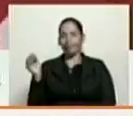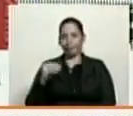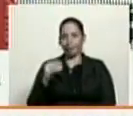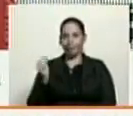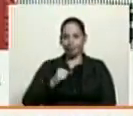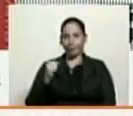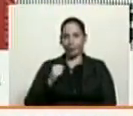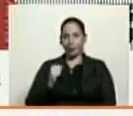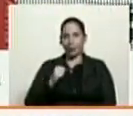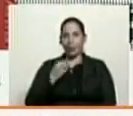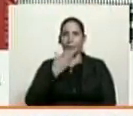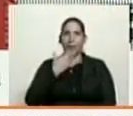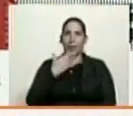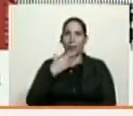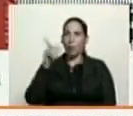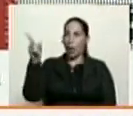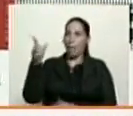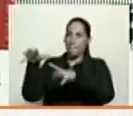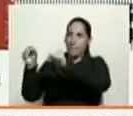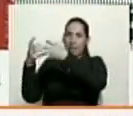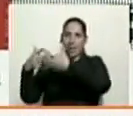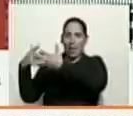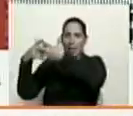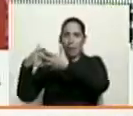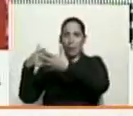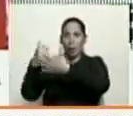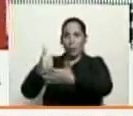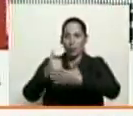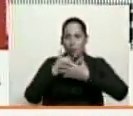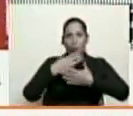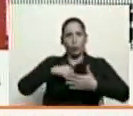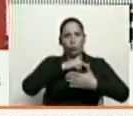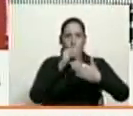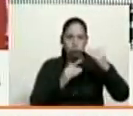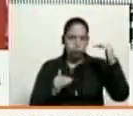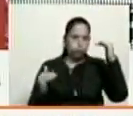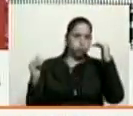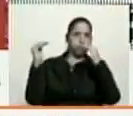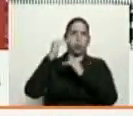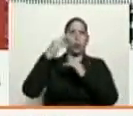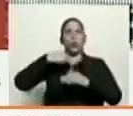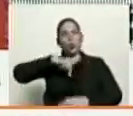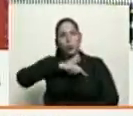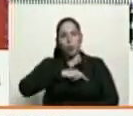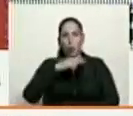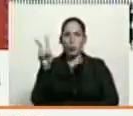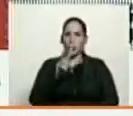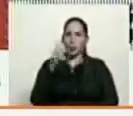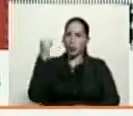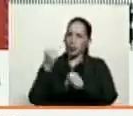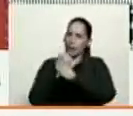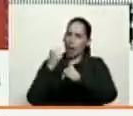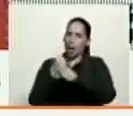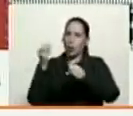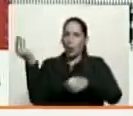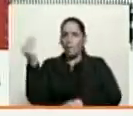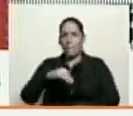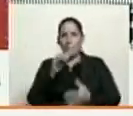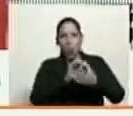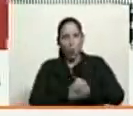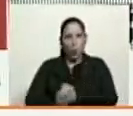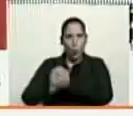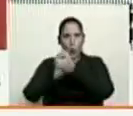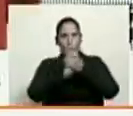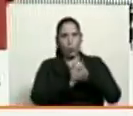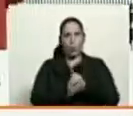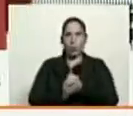imperialismo con sus sanciones y sus agresiones nos está ayudando, porque nos sube la moral y nos pone a trabajar cada día más y más unidos, sin darse cuenta.